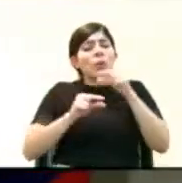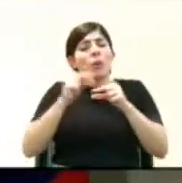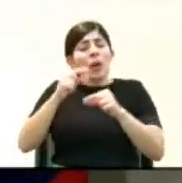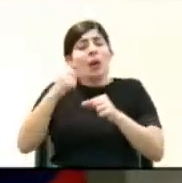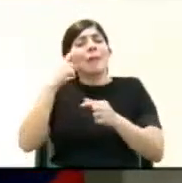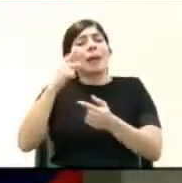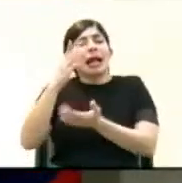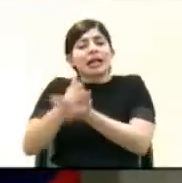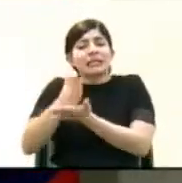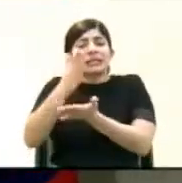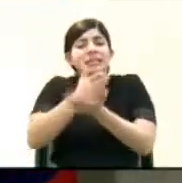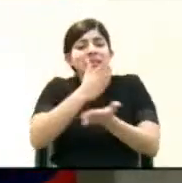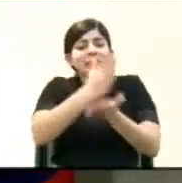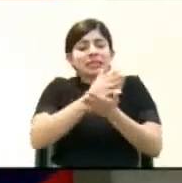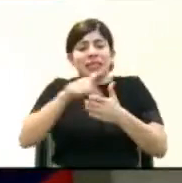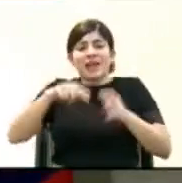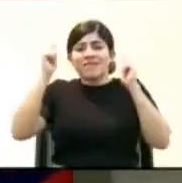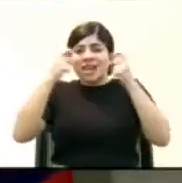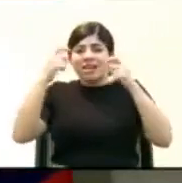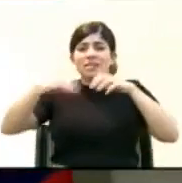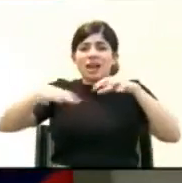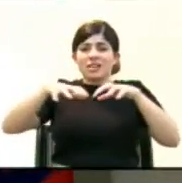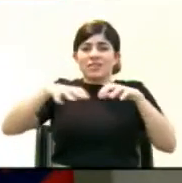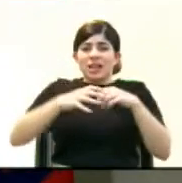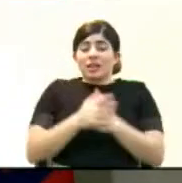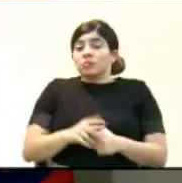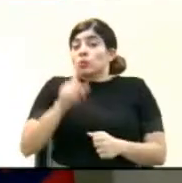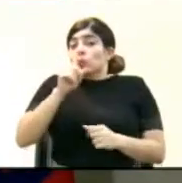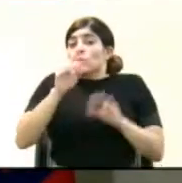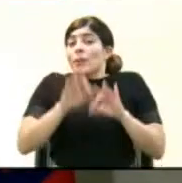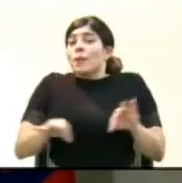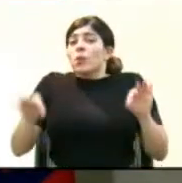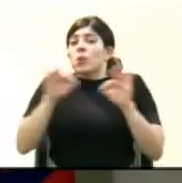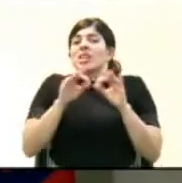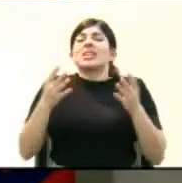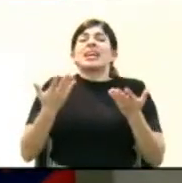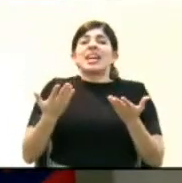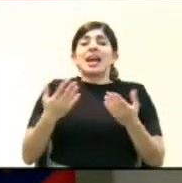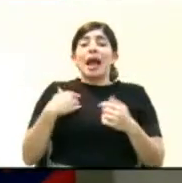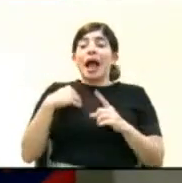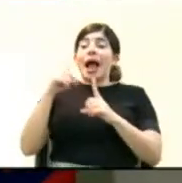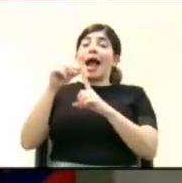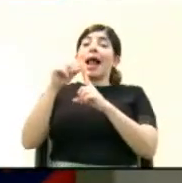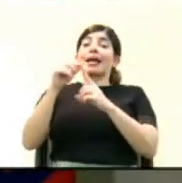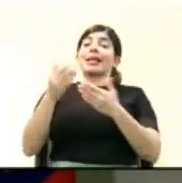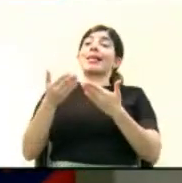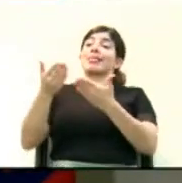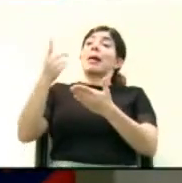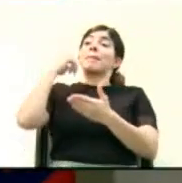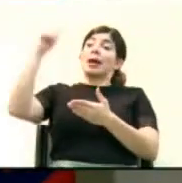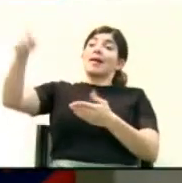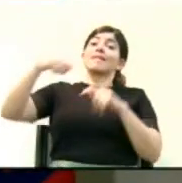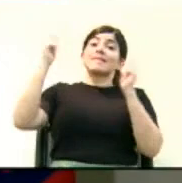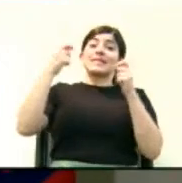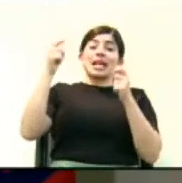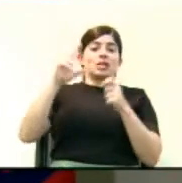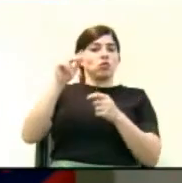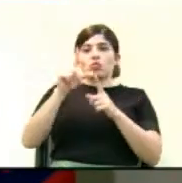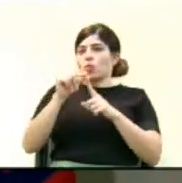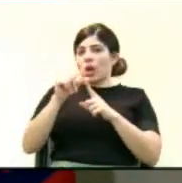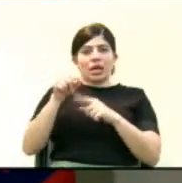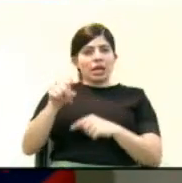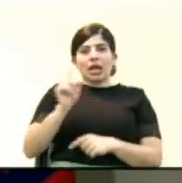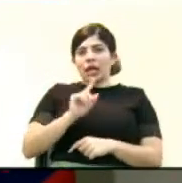el desarrollo de estos eventos. Y uno muy importante es no facilitar localidades para que se desarrollen.